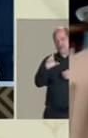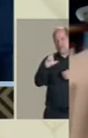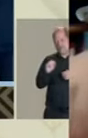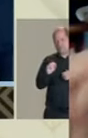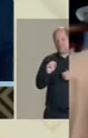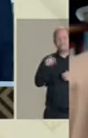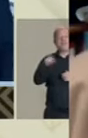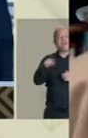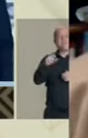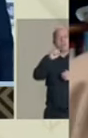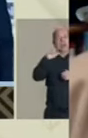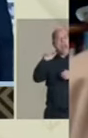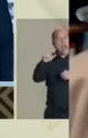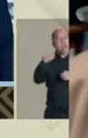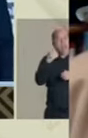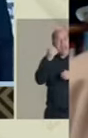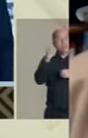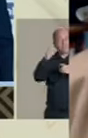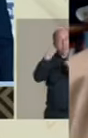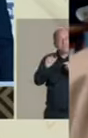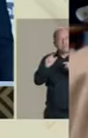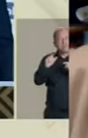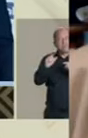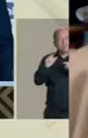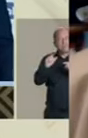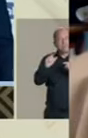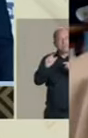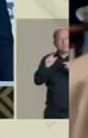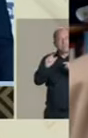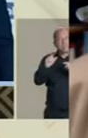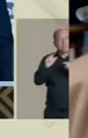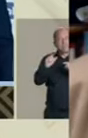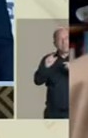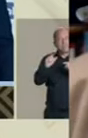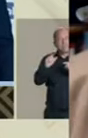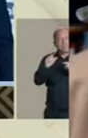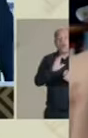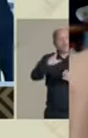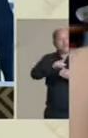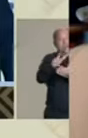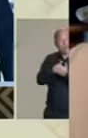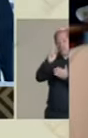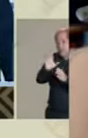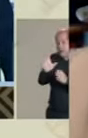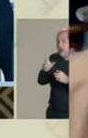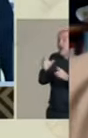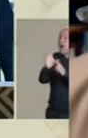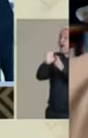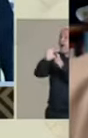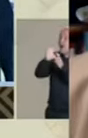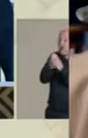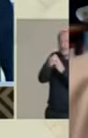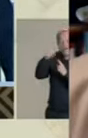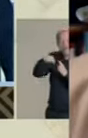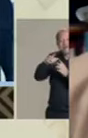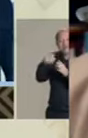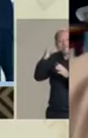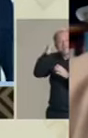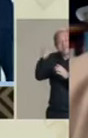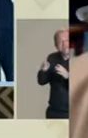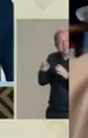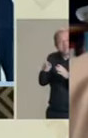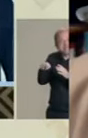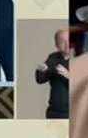segura respecto a cómo estar abordando a la aspirante. Y en tercer lugar, pues si vimos también,